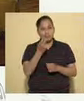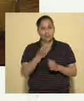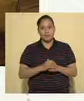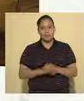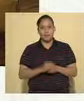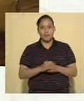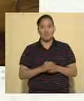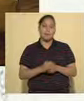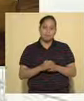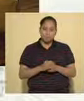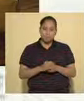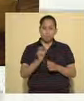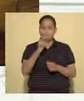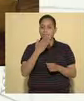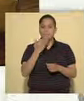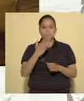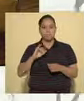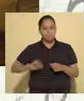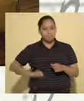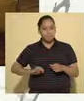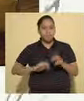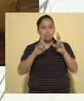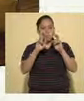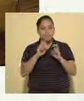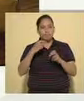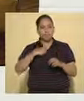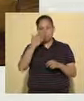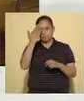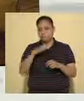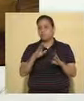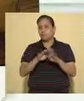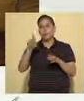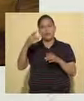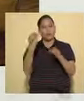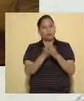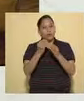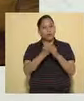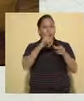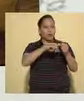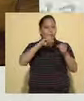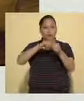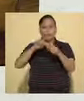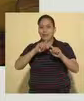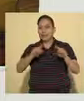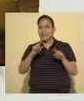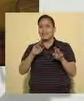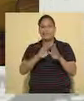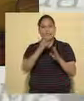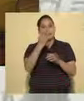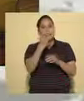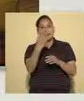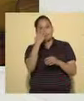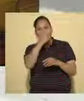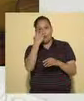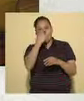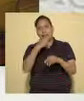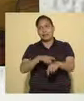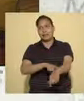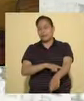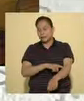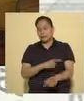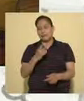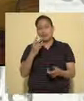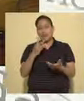Exactamente. Pues está súper interesante este tema. Yo sé que tus cursos de colorimetría son de 3-4 horas. Es